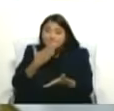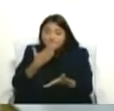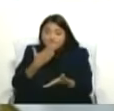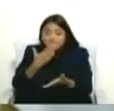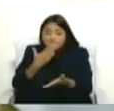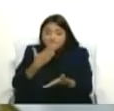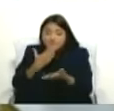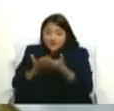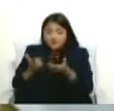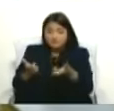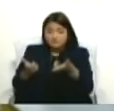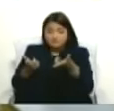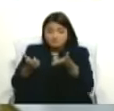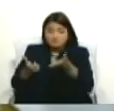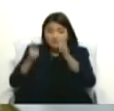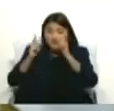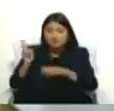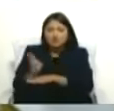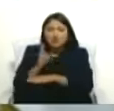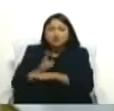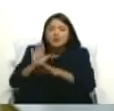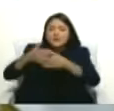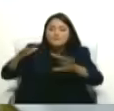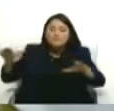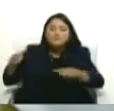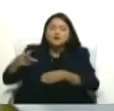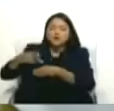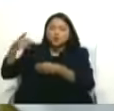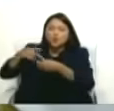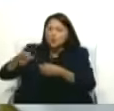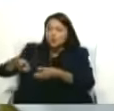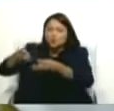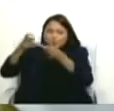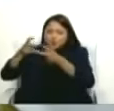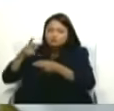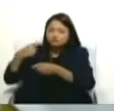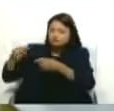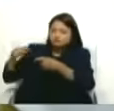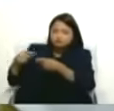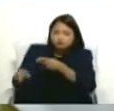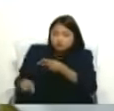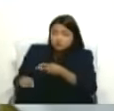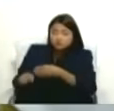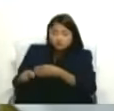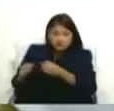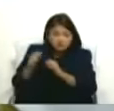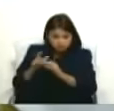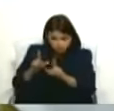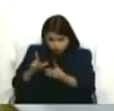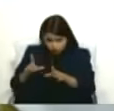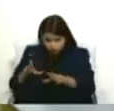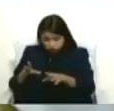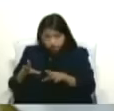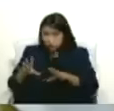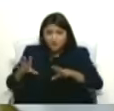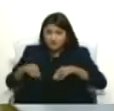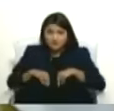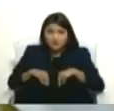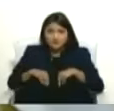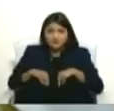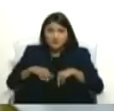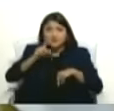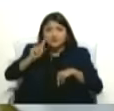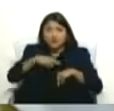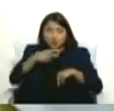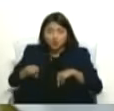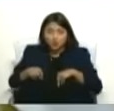a la pretensión de Guyana de disponer unilateralmente de un mar pendiente por delimitar